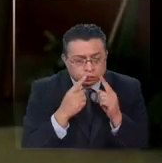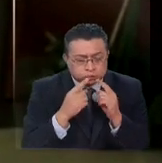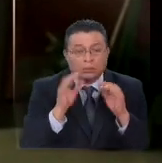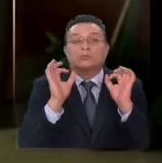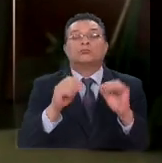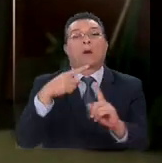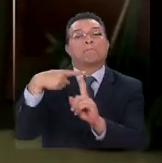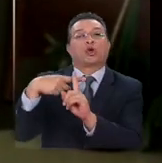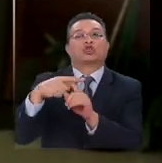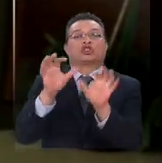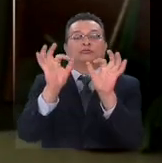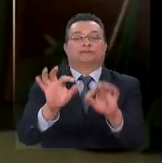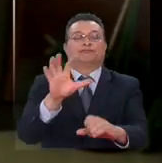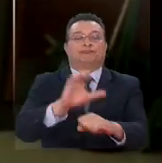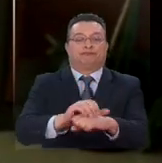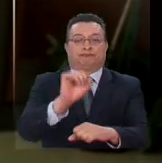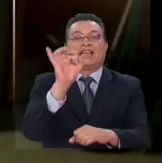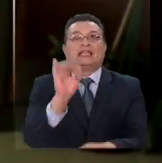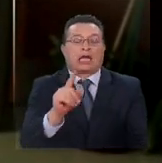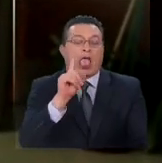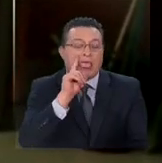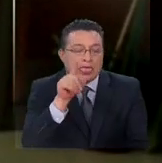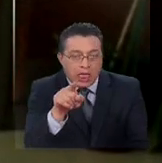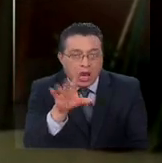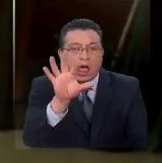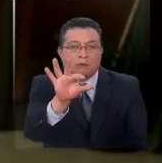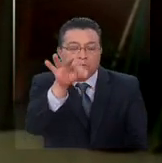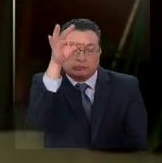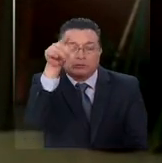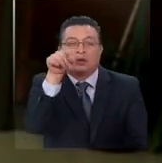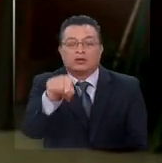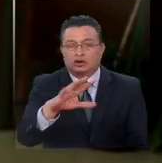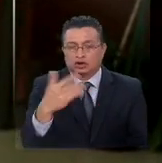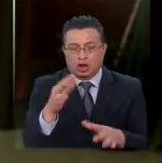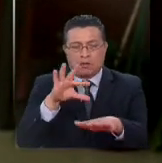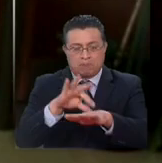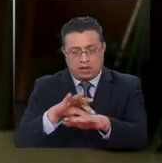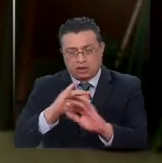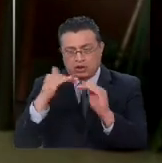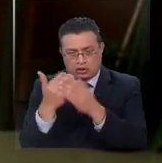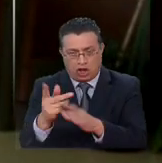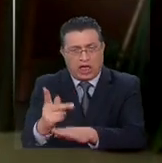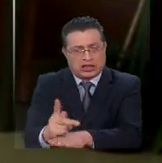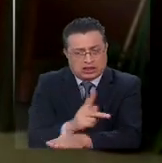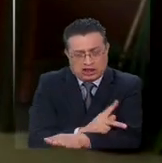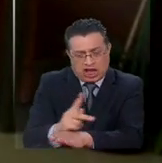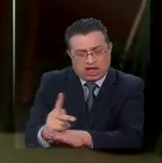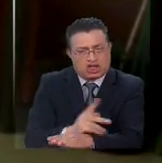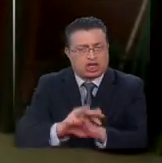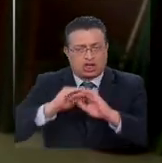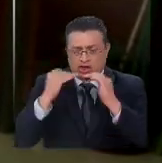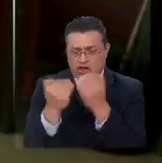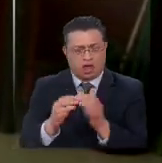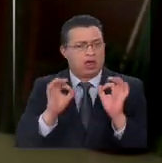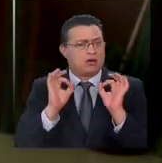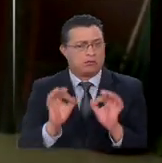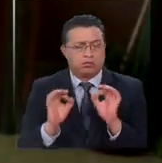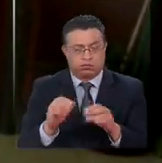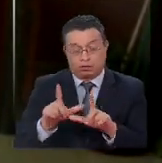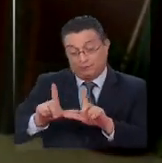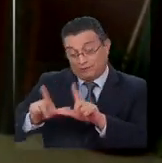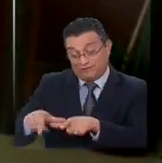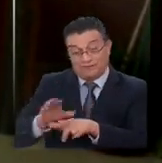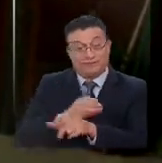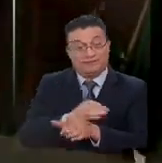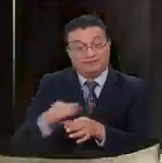positivo y en consecuencia recibiendo todos los tratamientos de los equipos médicos, kinésicos, etcétera, como corresponde en el ala